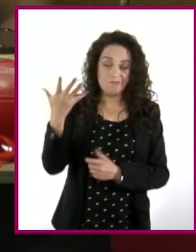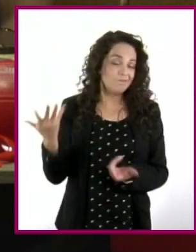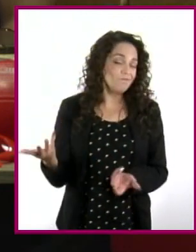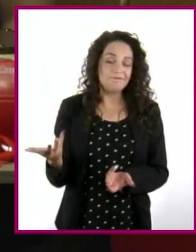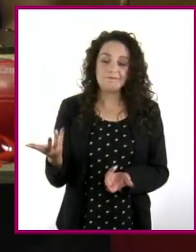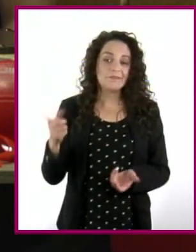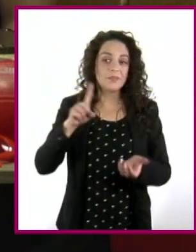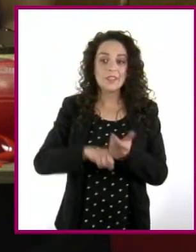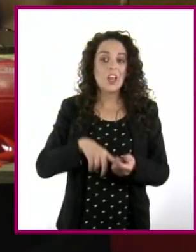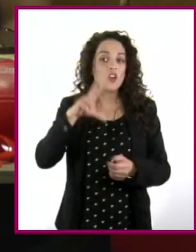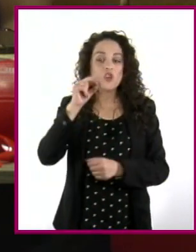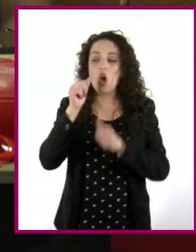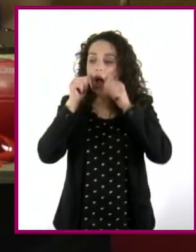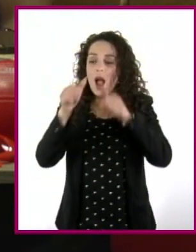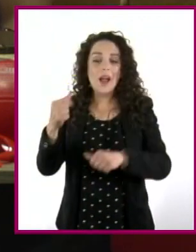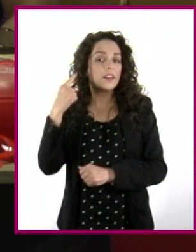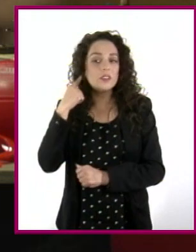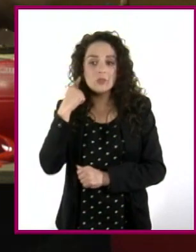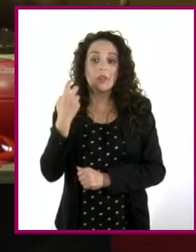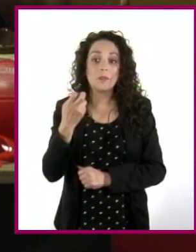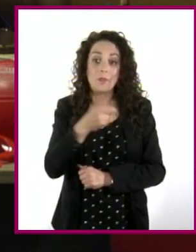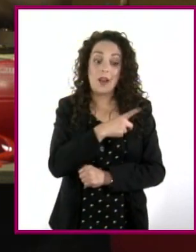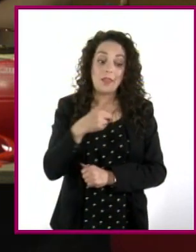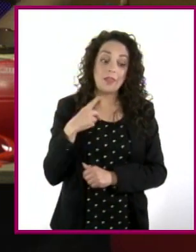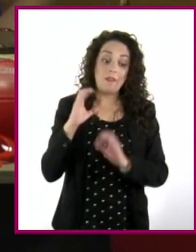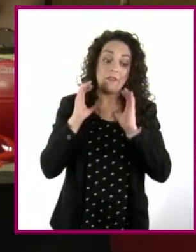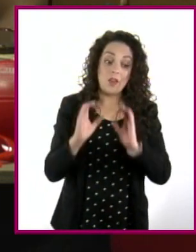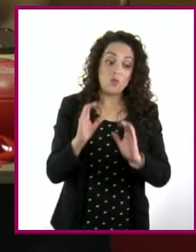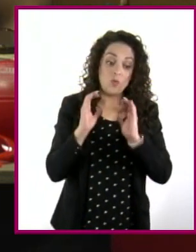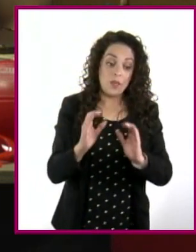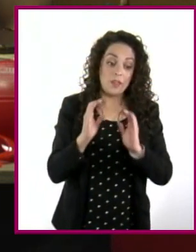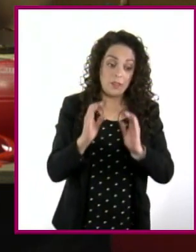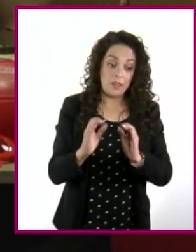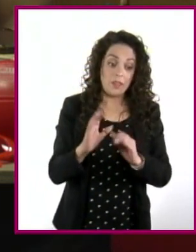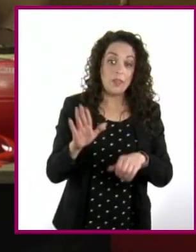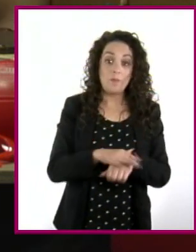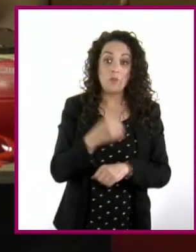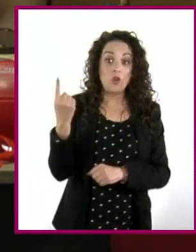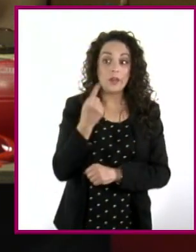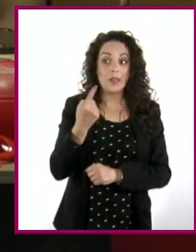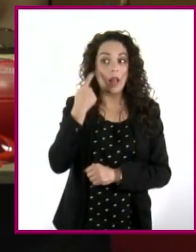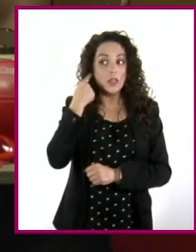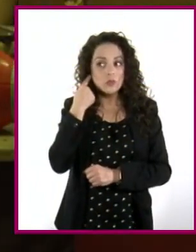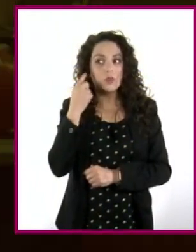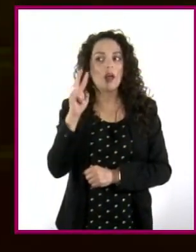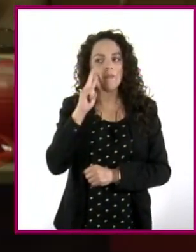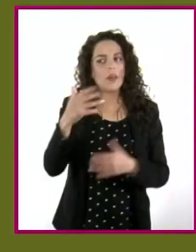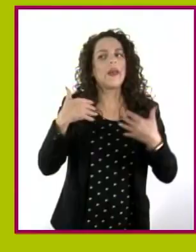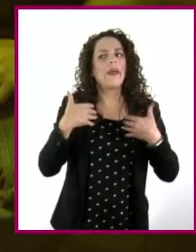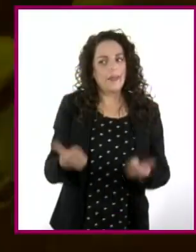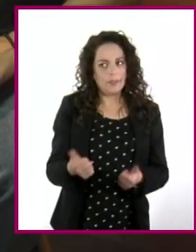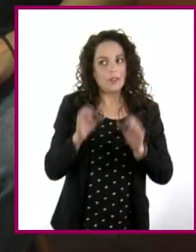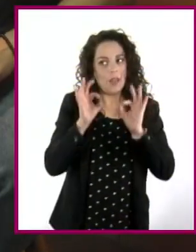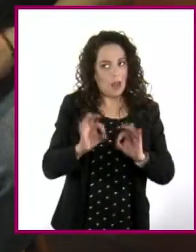capacidad de escucha, por lo tanto deben tener cuidado para no dejar de ser objetivos y precisos.